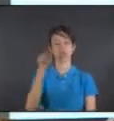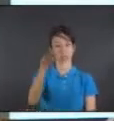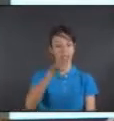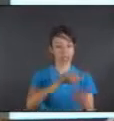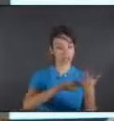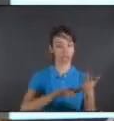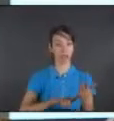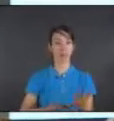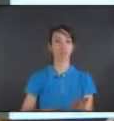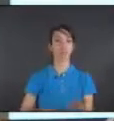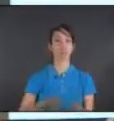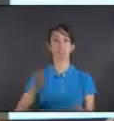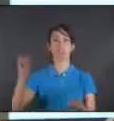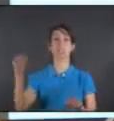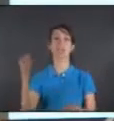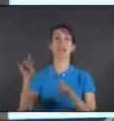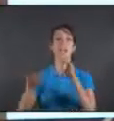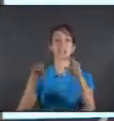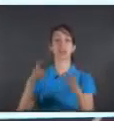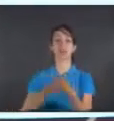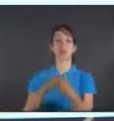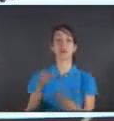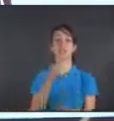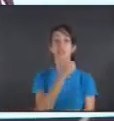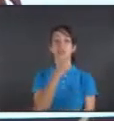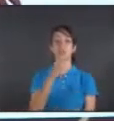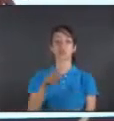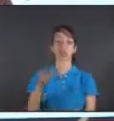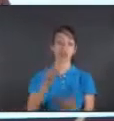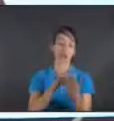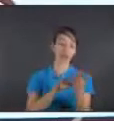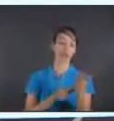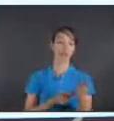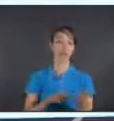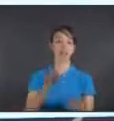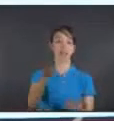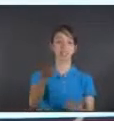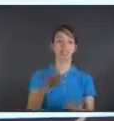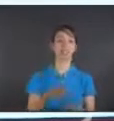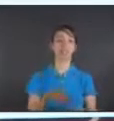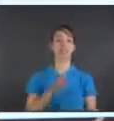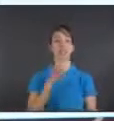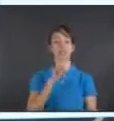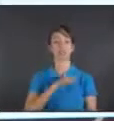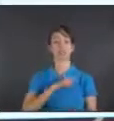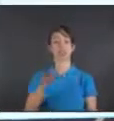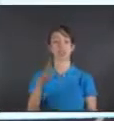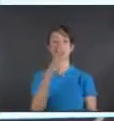Ya, no me diga que no ha leído Génesis capítulo 1, los primeros versículos, entonces sí estamos mal.